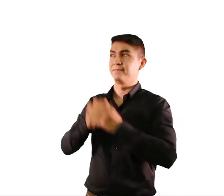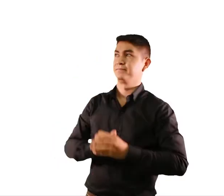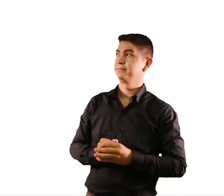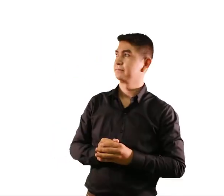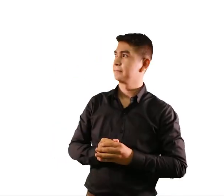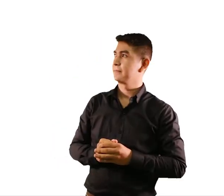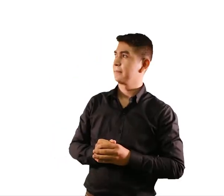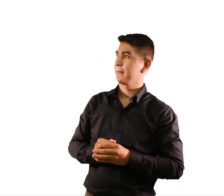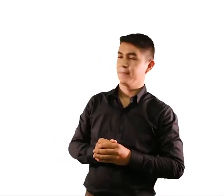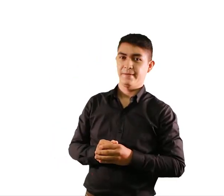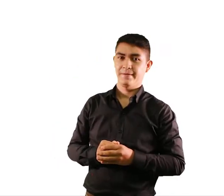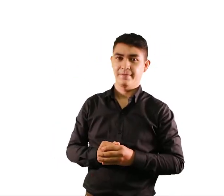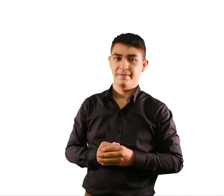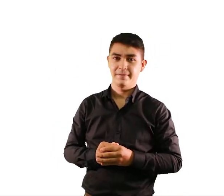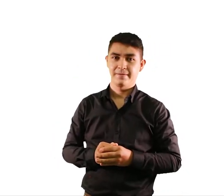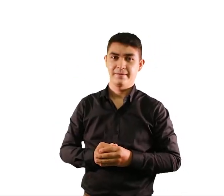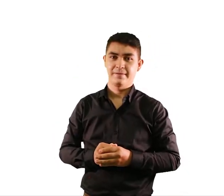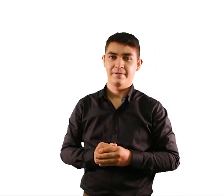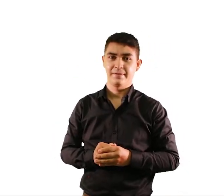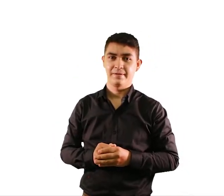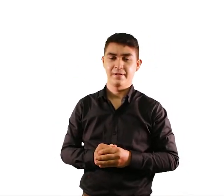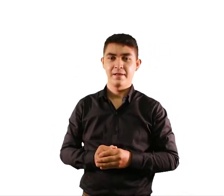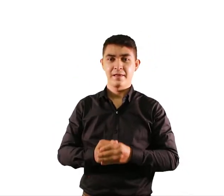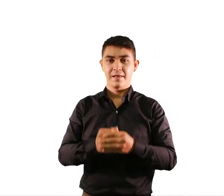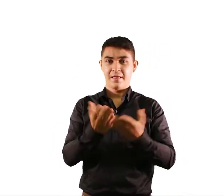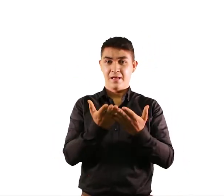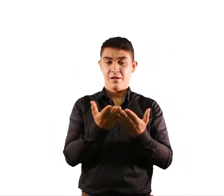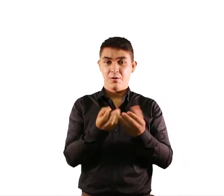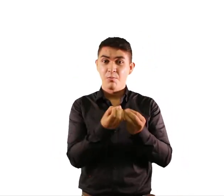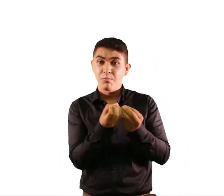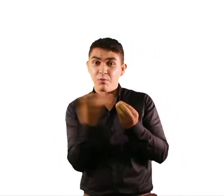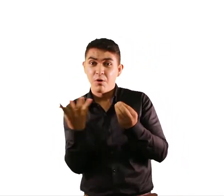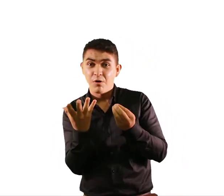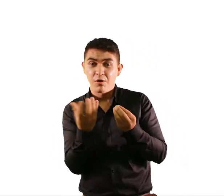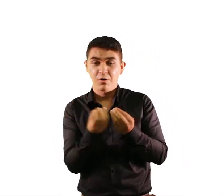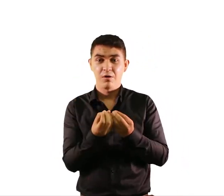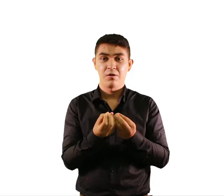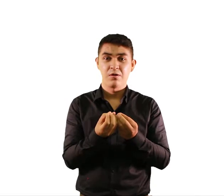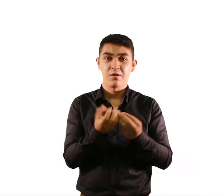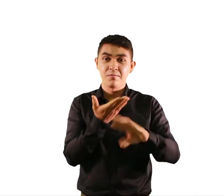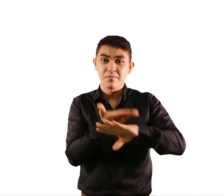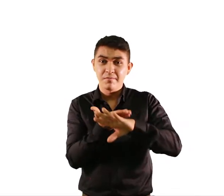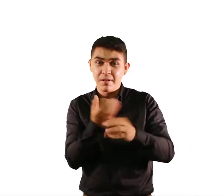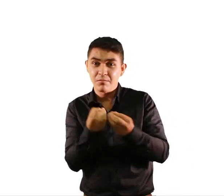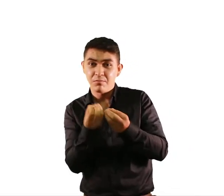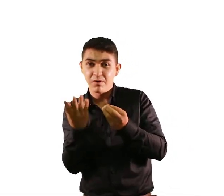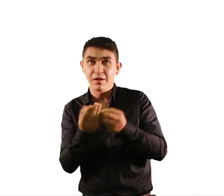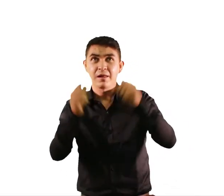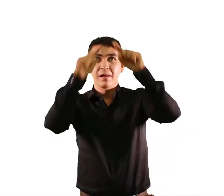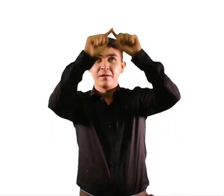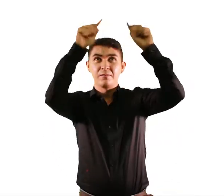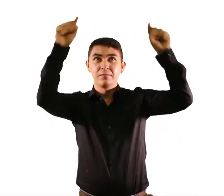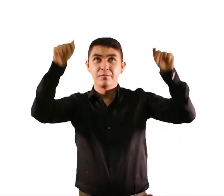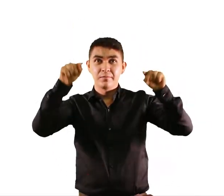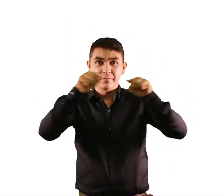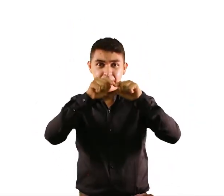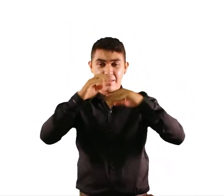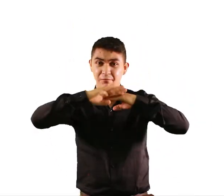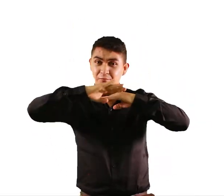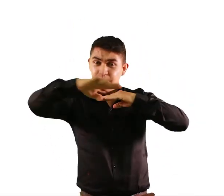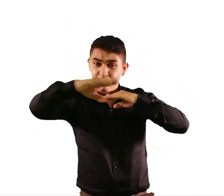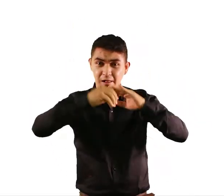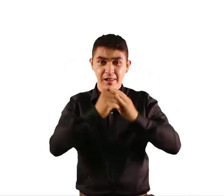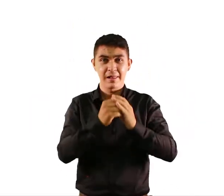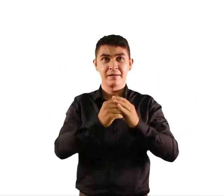Nos piden calcular la superficie de un mural